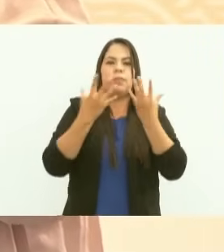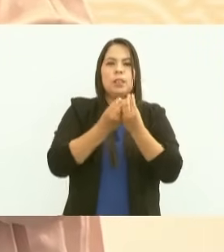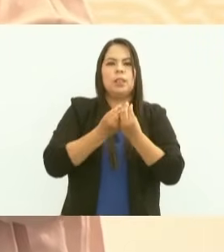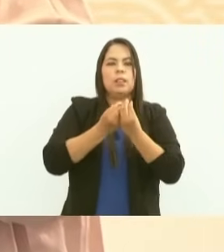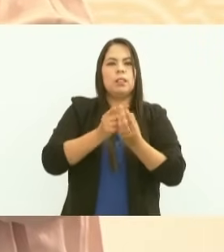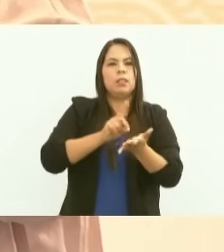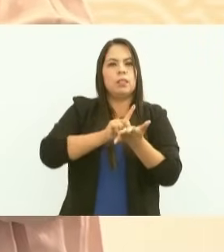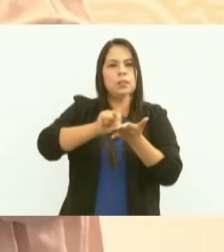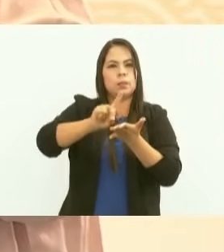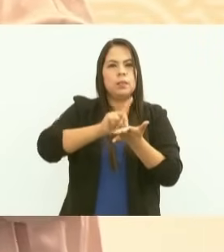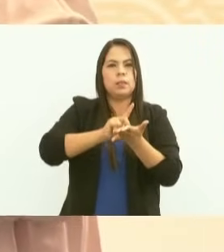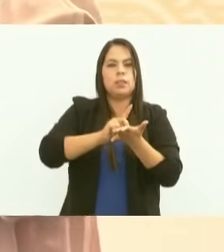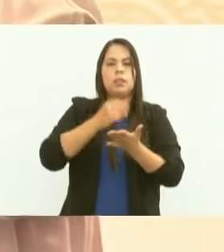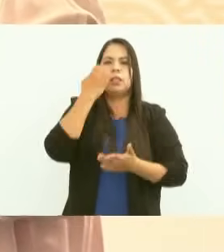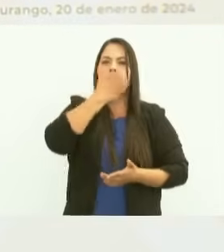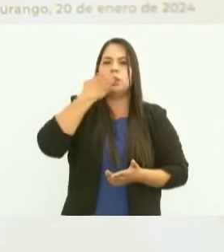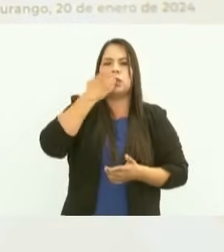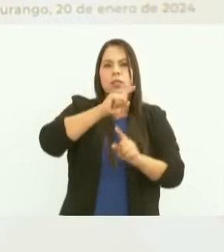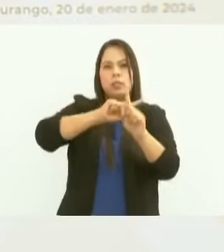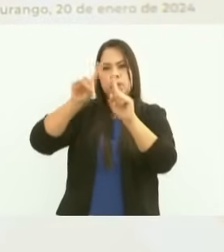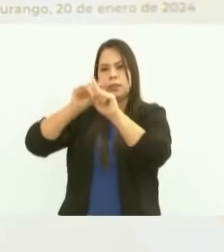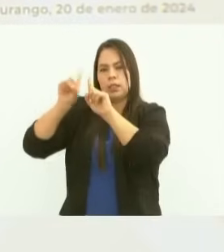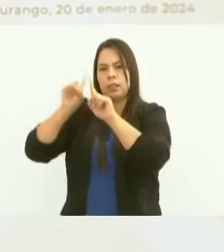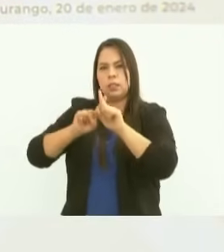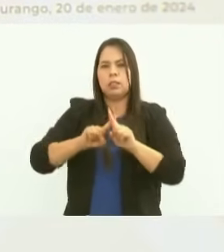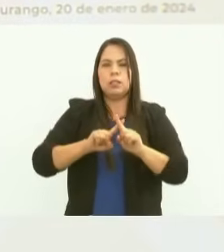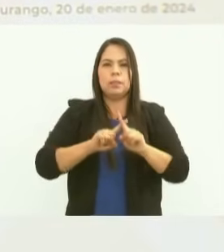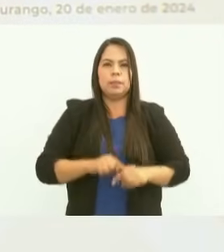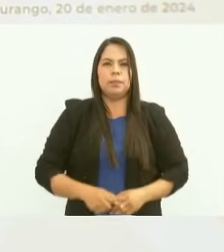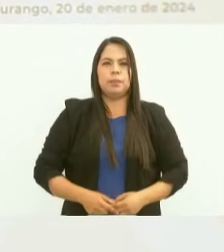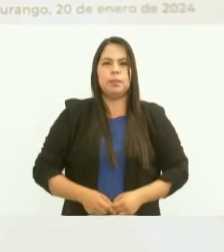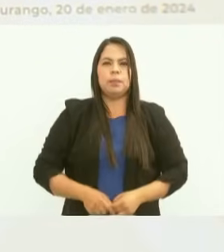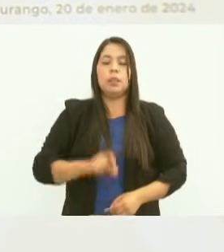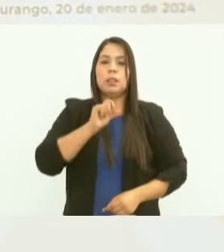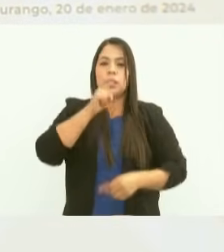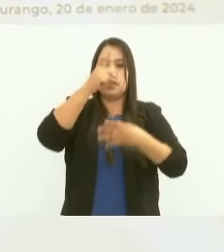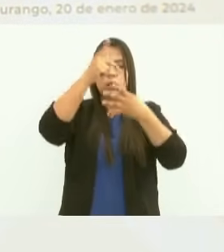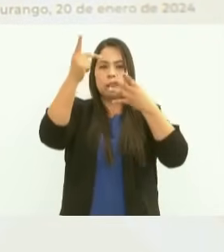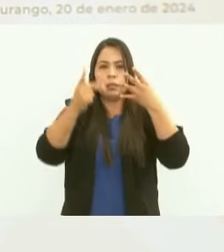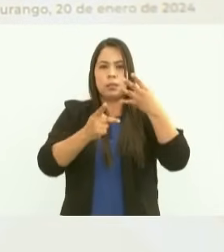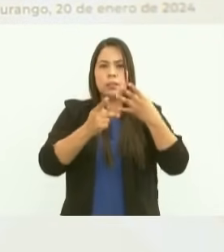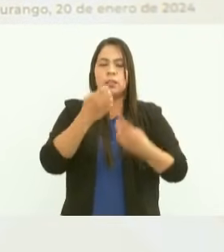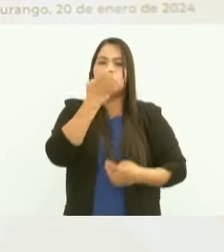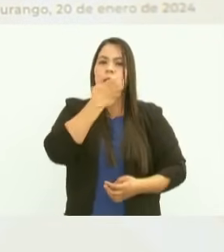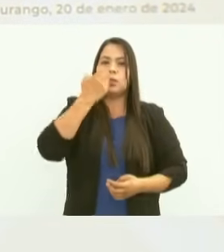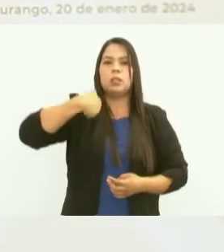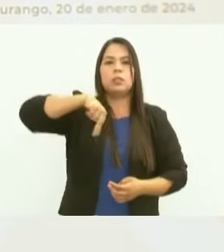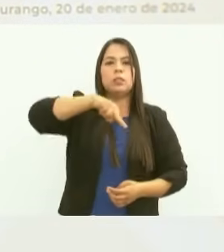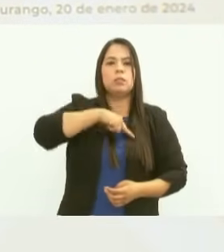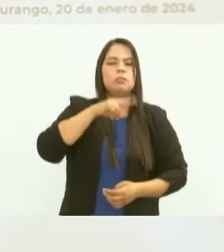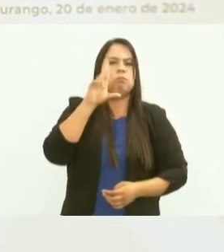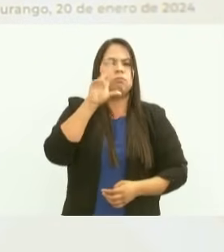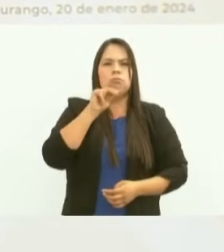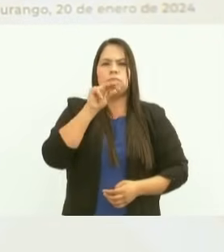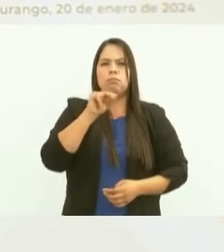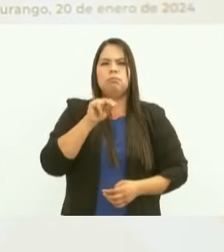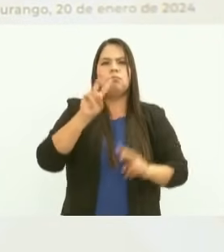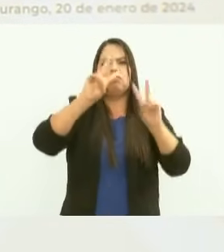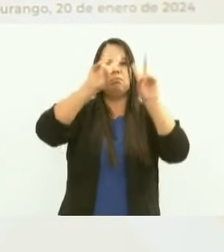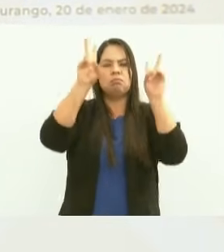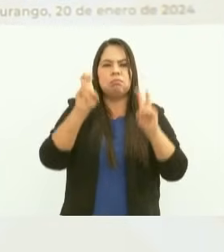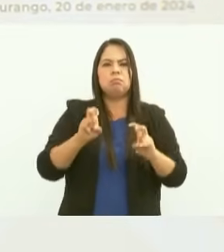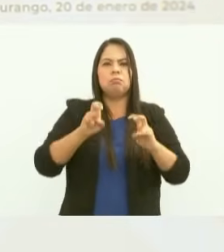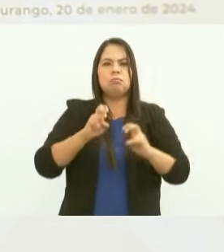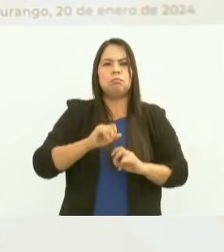de decisiones en las escuelas. A diferencia del resto de los programas, La Escuela es Nuestra no se trata de un apoyo individual,